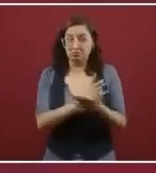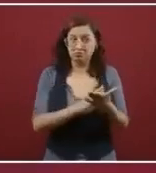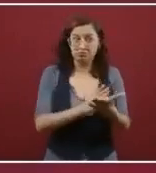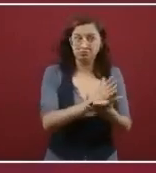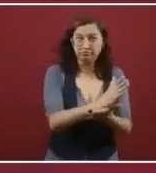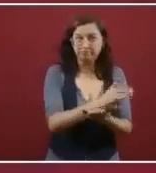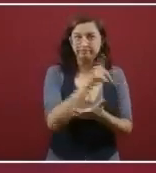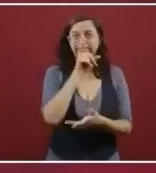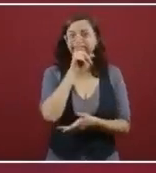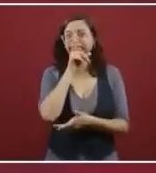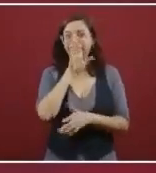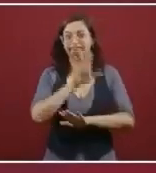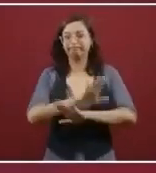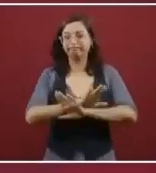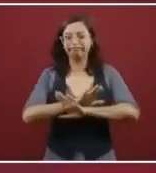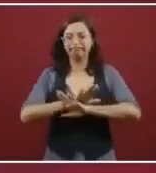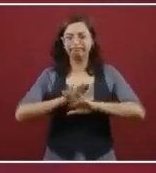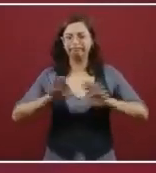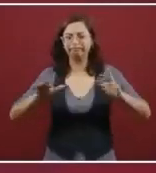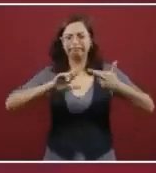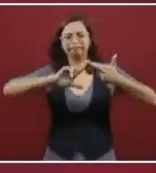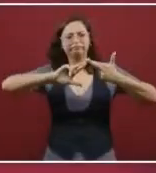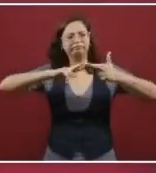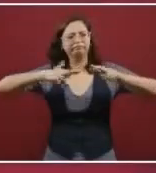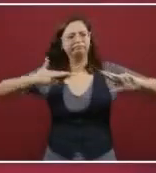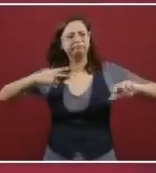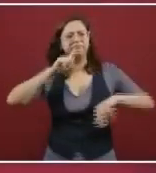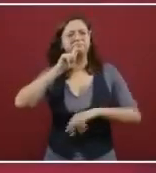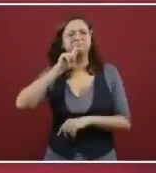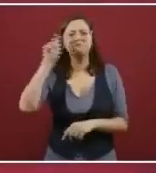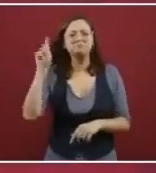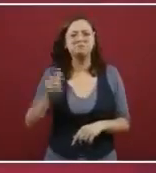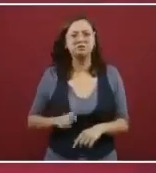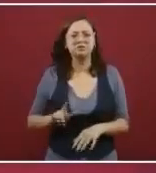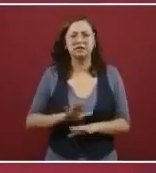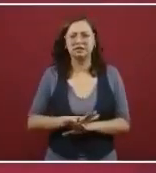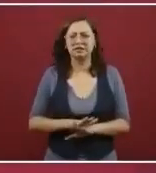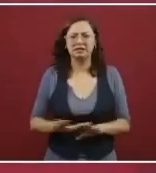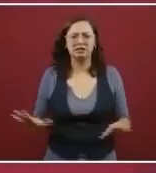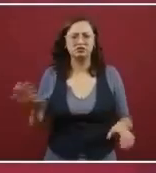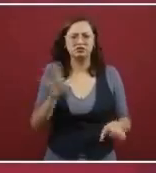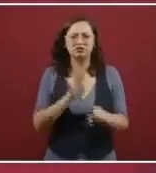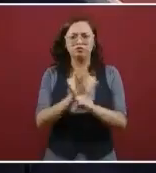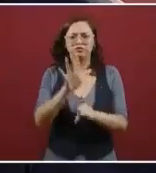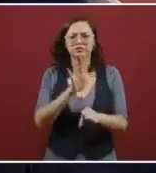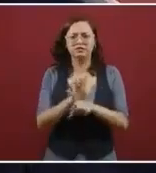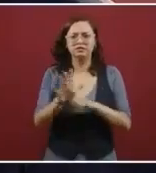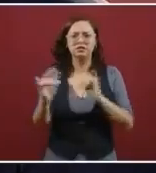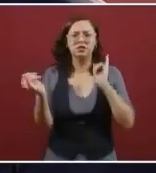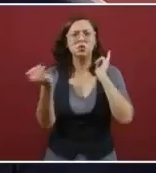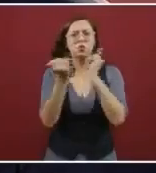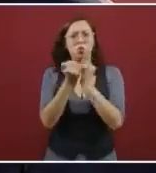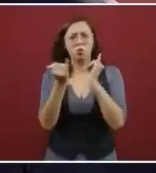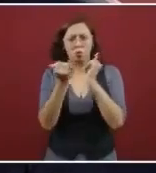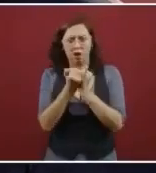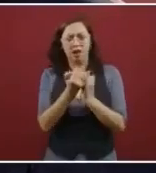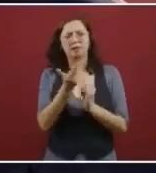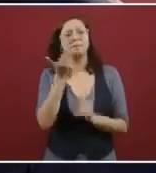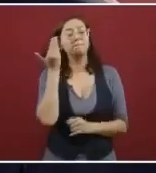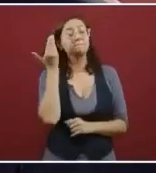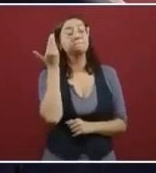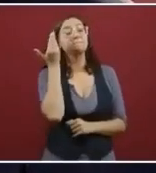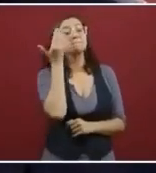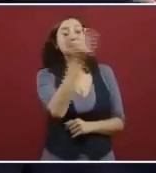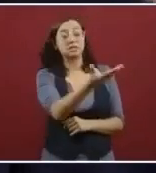confrontarnos con el gobierno de Estados Unidos, queremos una relación de amistad y al mismo tiempo, respetuosamente, estamos pidiendo